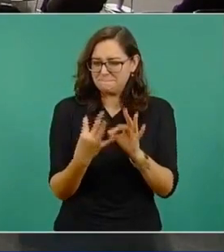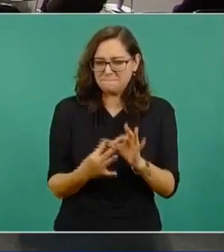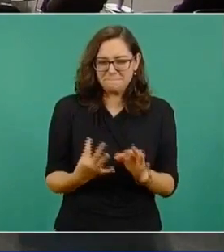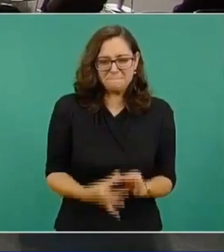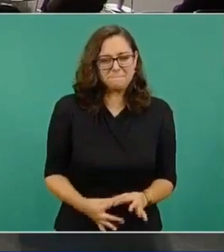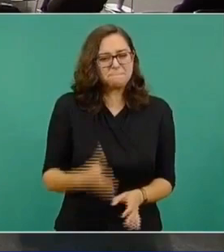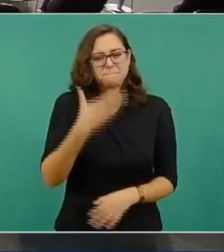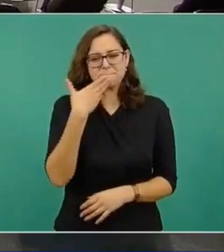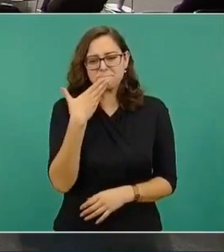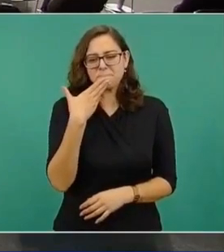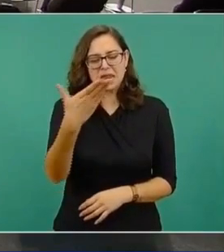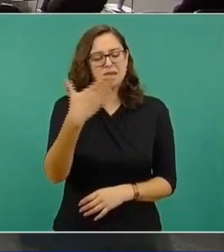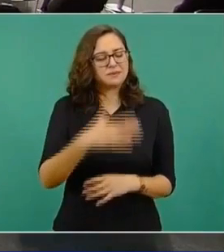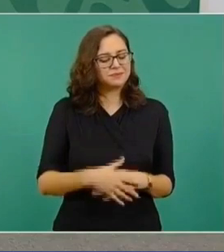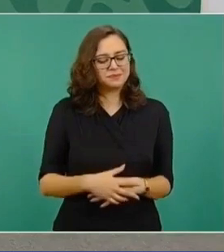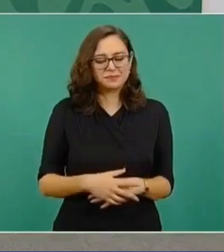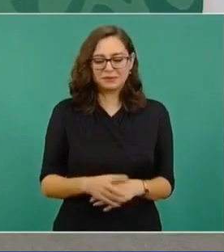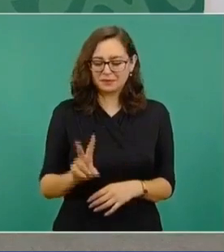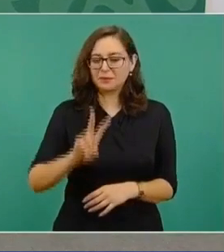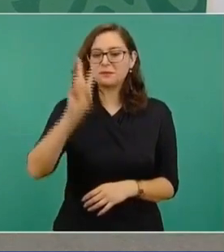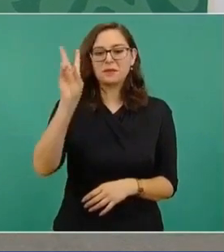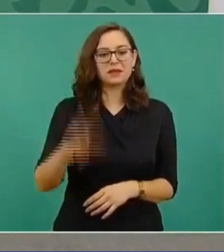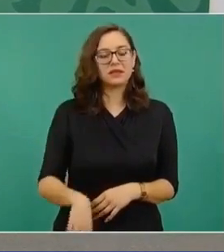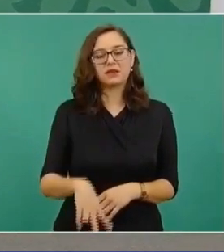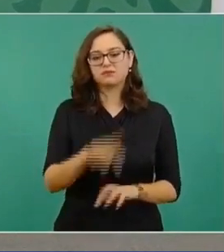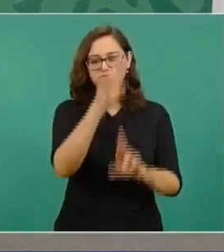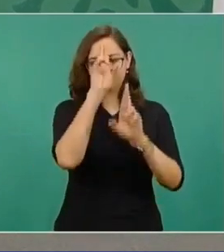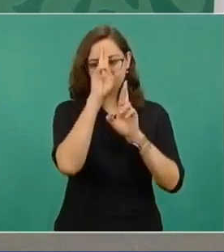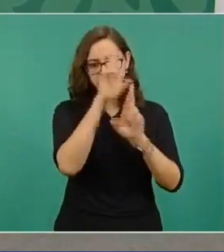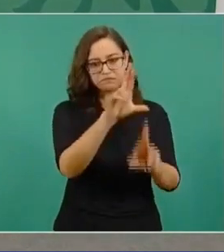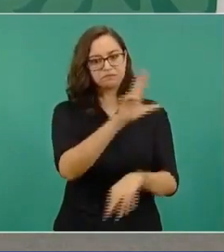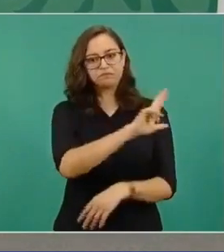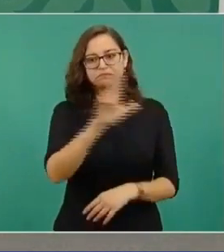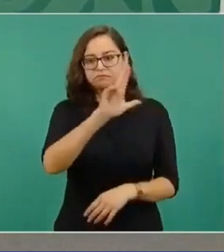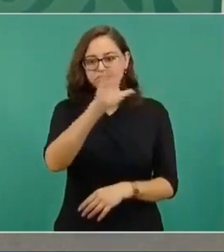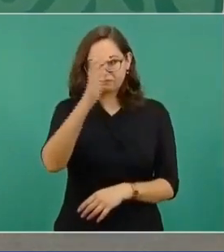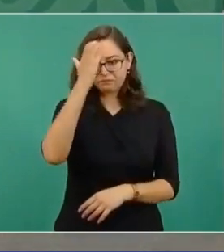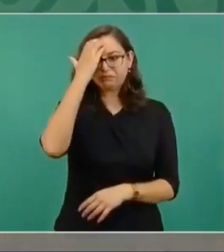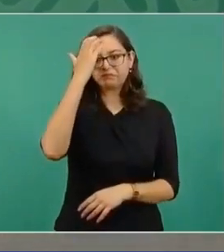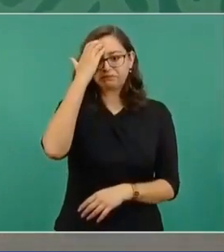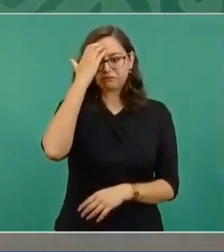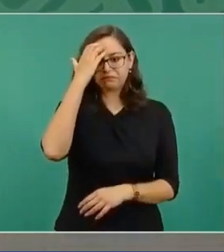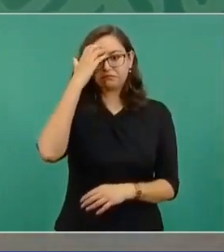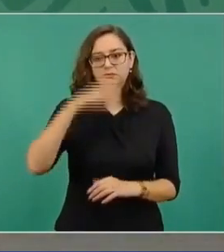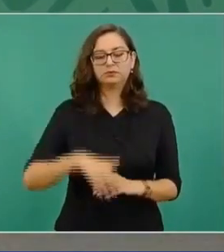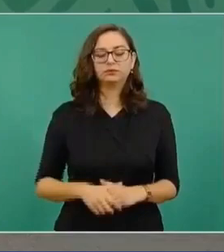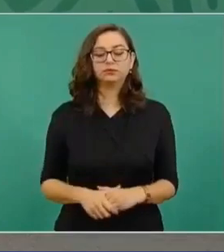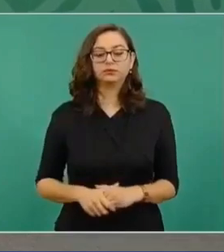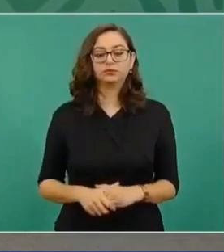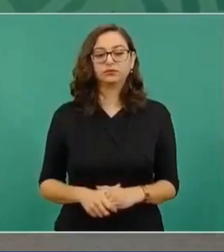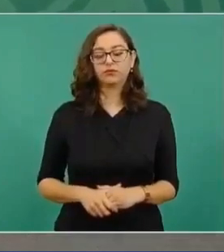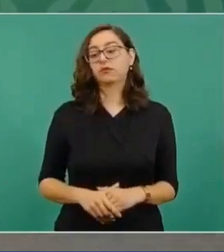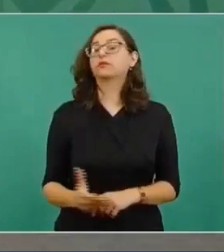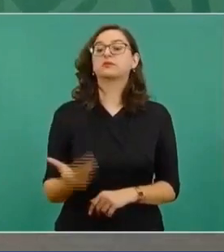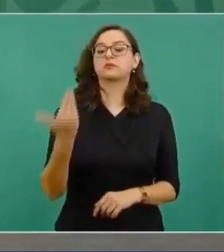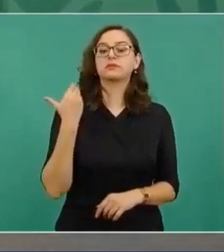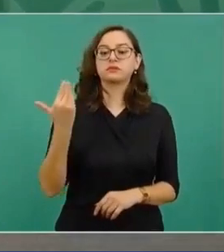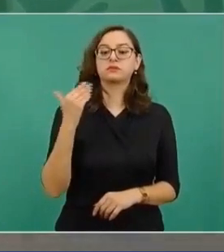Ellos merecen siempre nuestro reconocimiento. Ahora estuve en Tijuana,